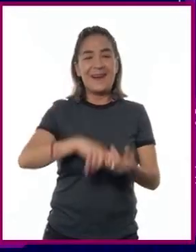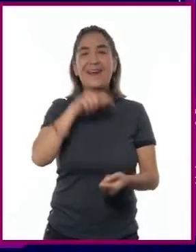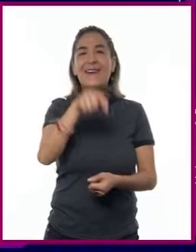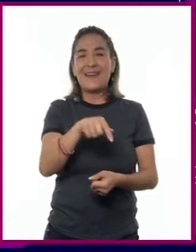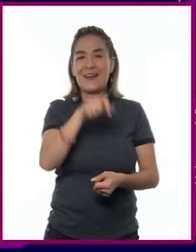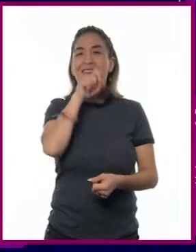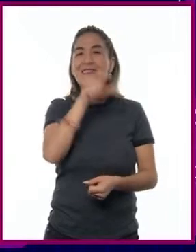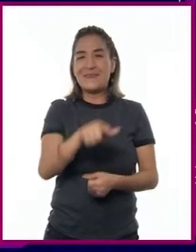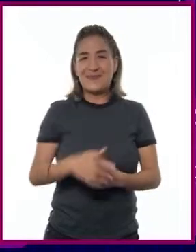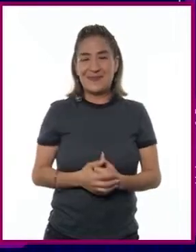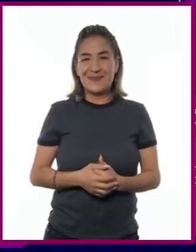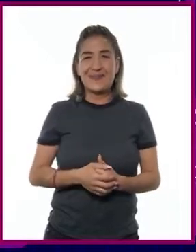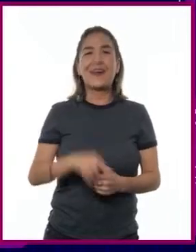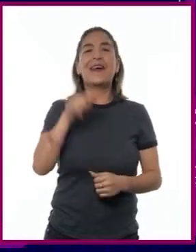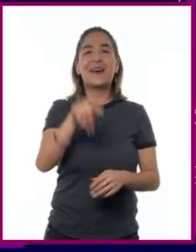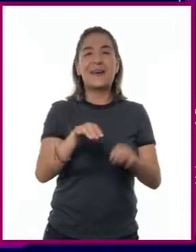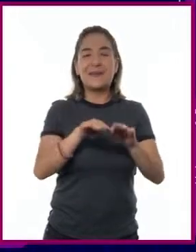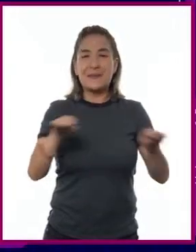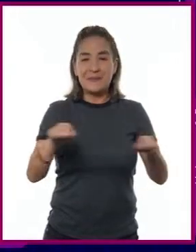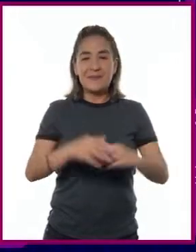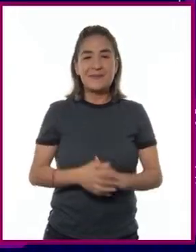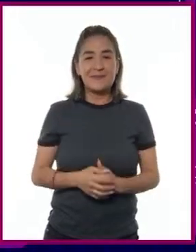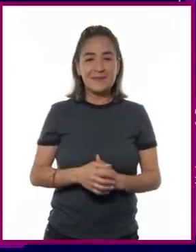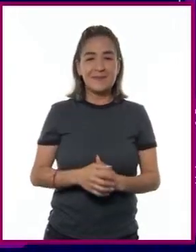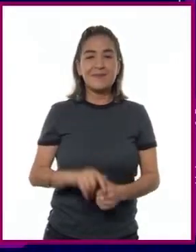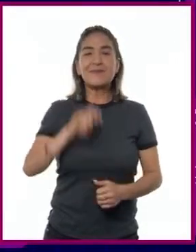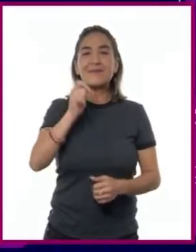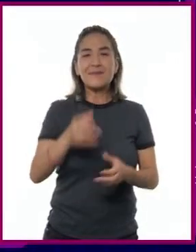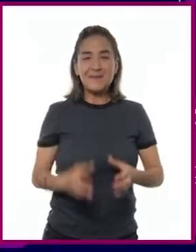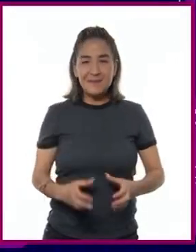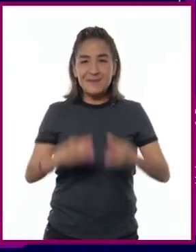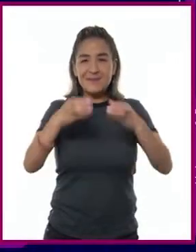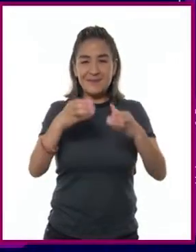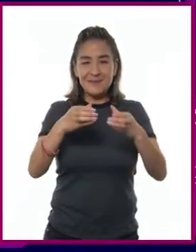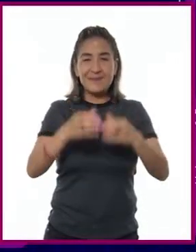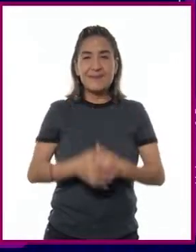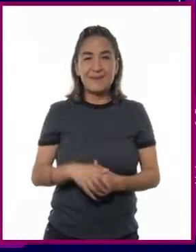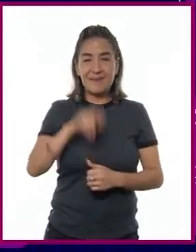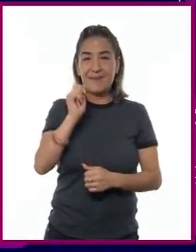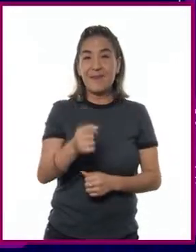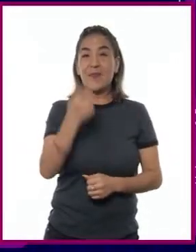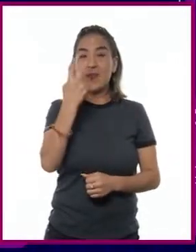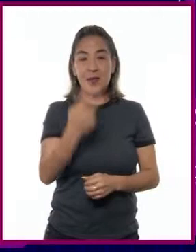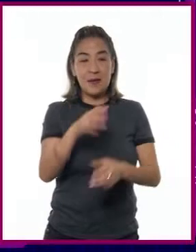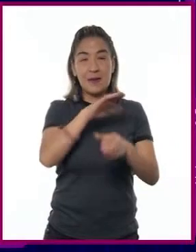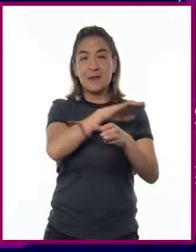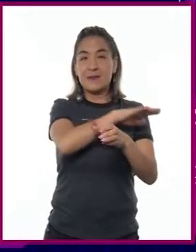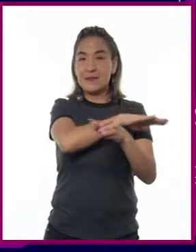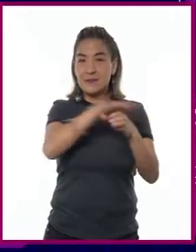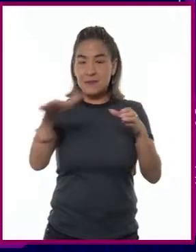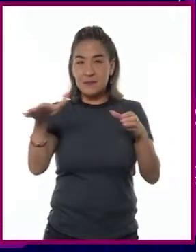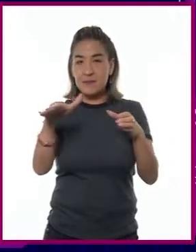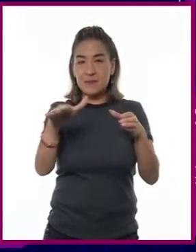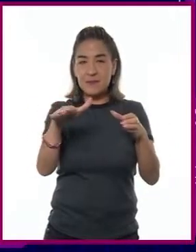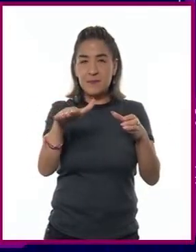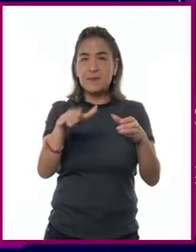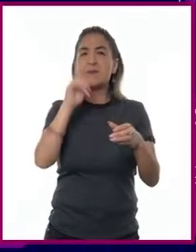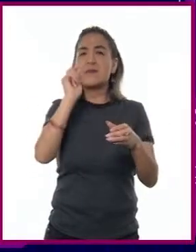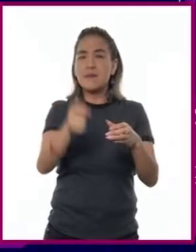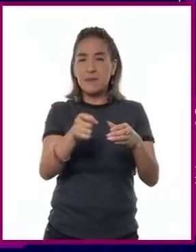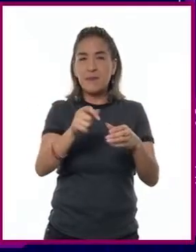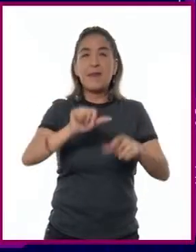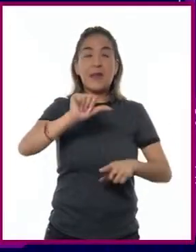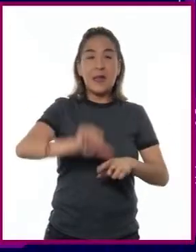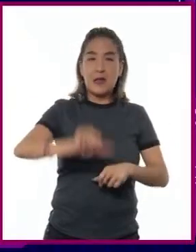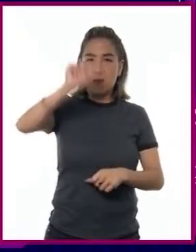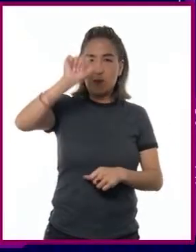También consideren que la distancia perpendicular entre las dos bases de un cilindro corresponde a su